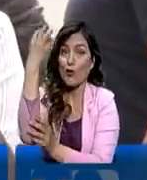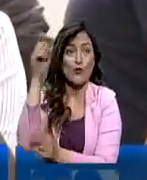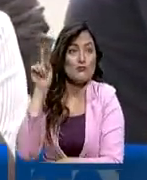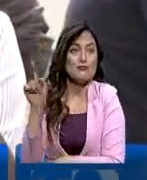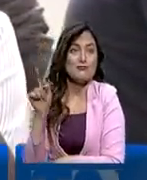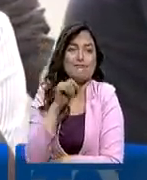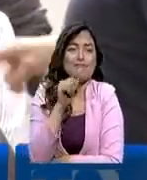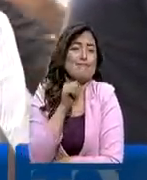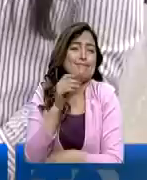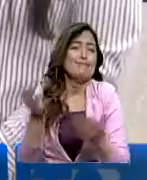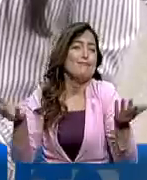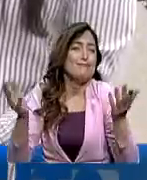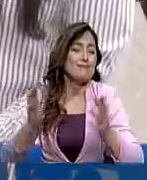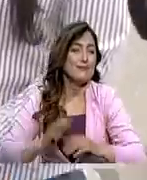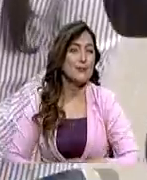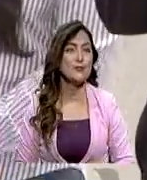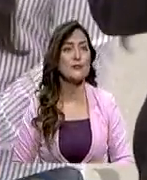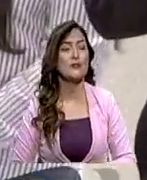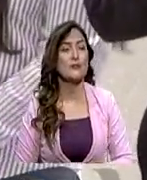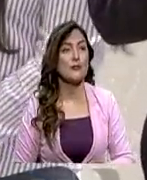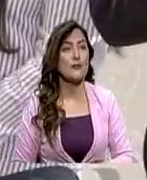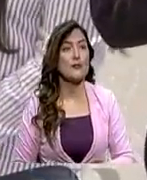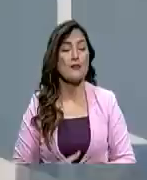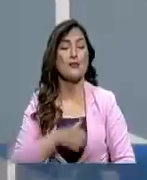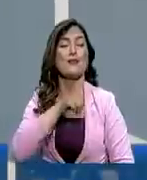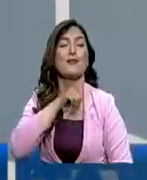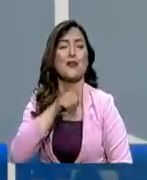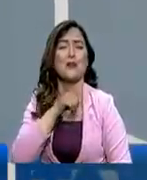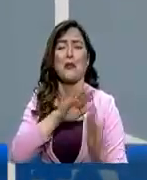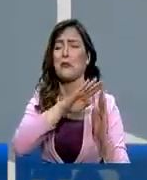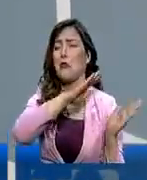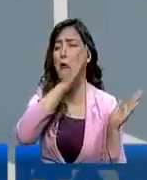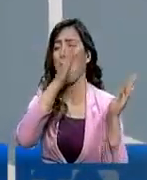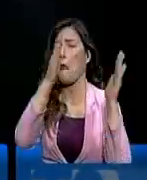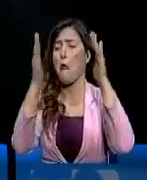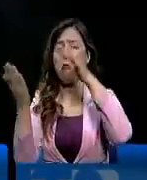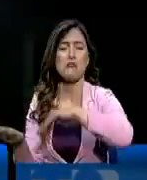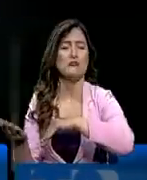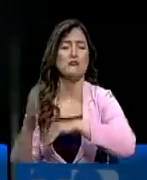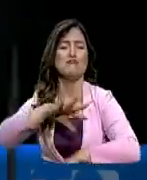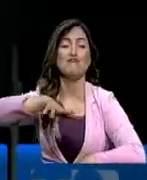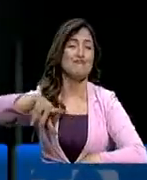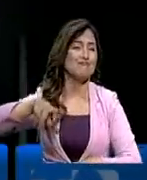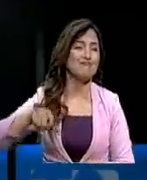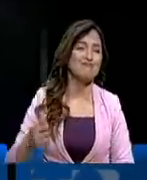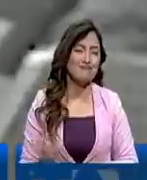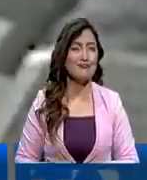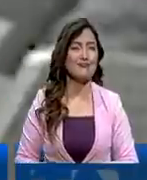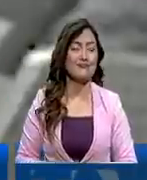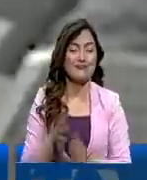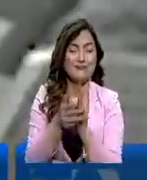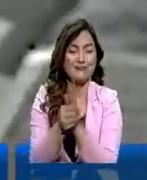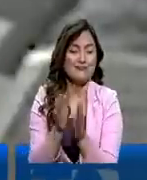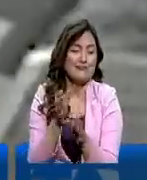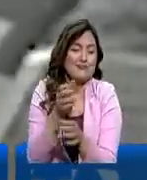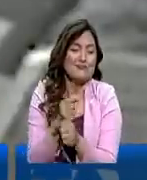muy deficiente por este sector. Ellos afirman que los asaltos se dan a cualquier hora del día. Expertos en seguridad dicen que la delincuencia